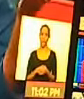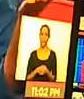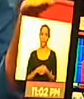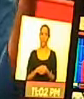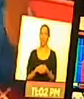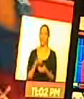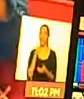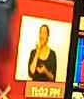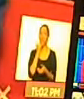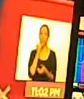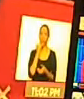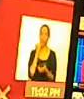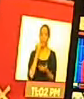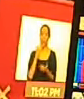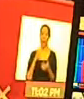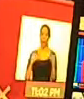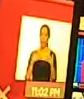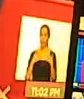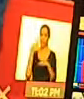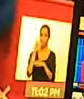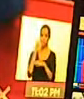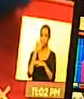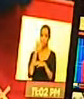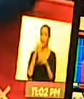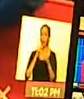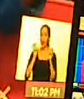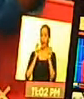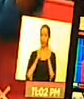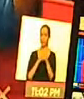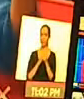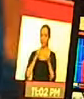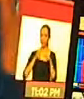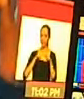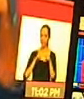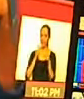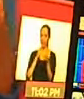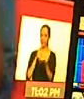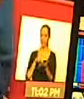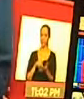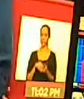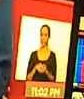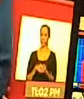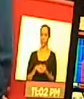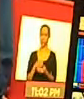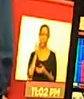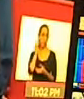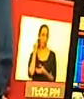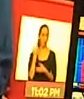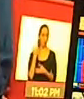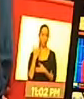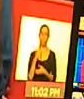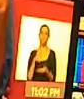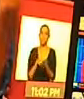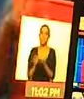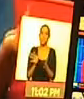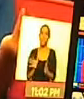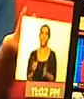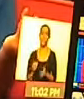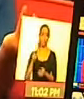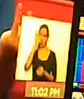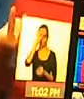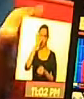reclamando la acción del pistolero por el tema de los niños presentes. Es decir, si pasó eso, quiere decir que él no sabía de